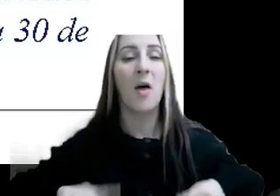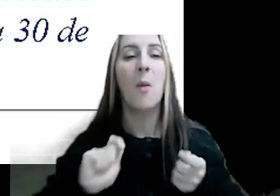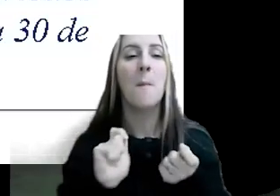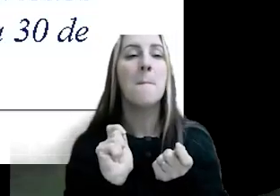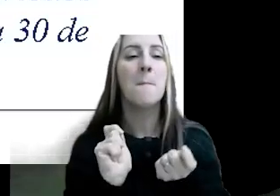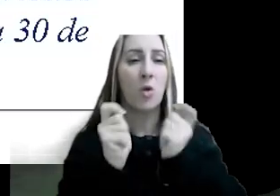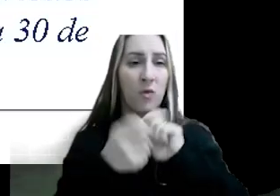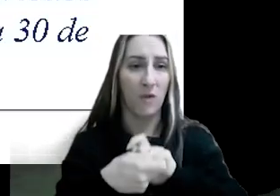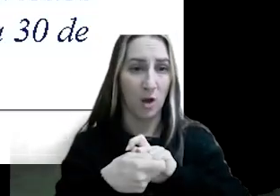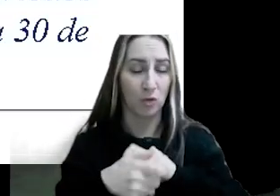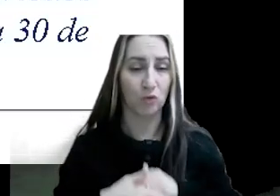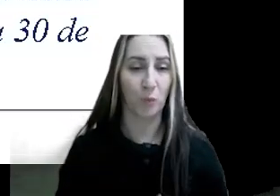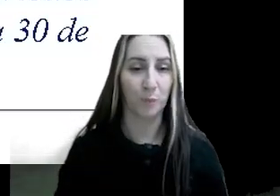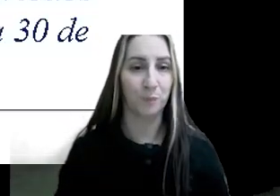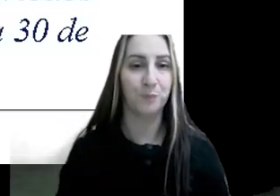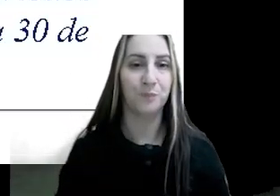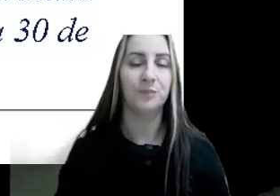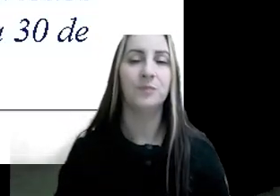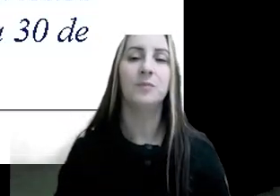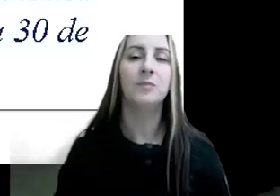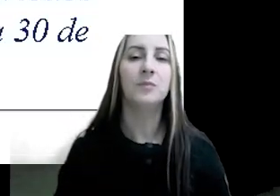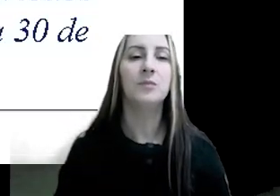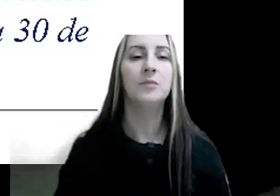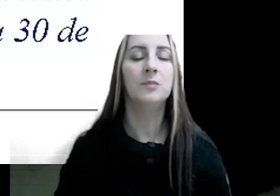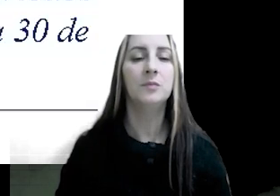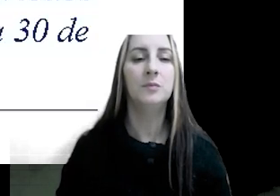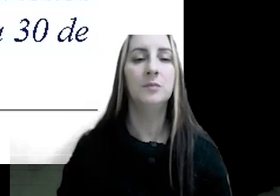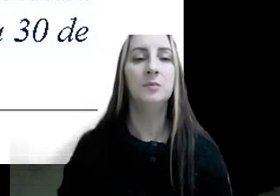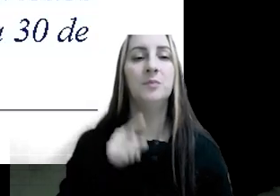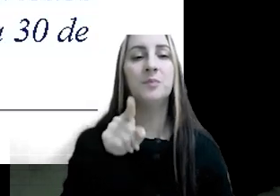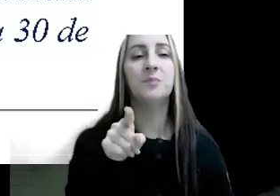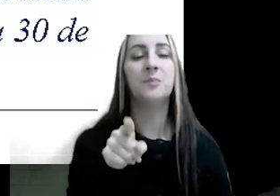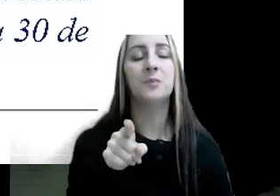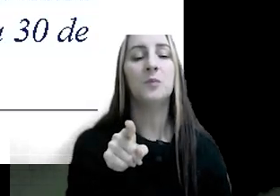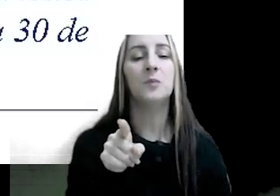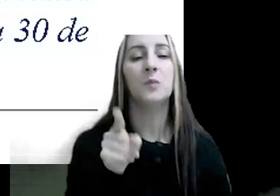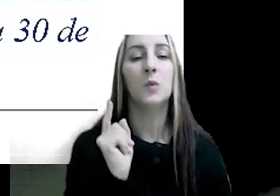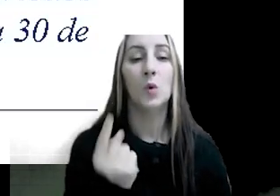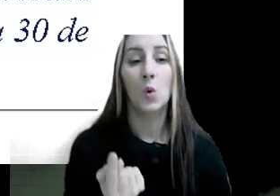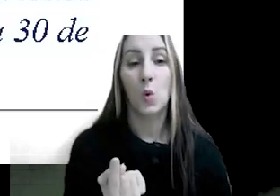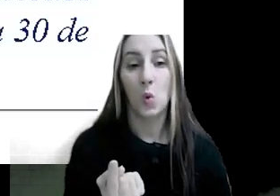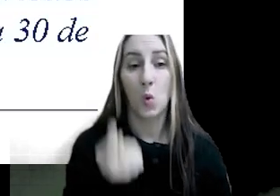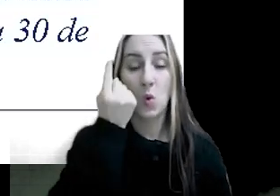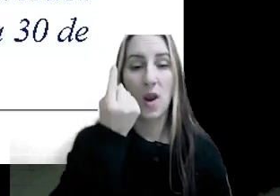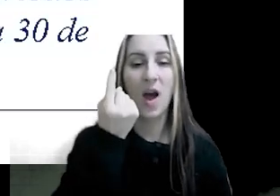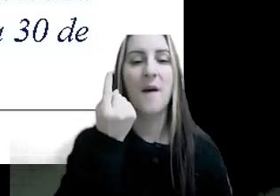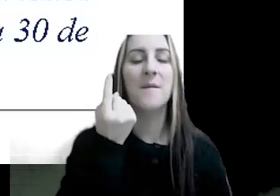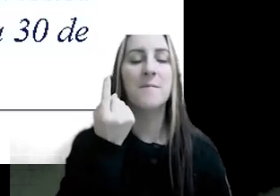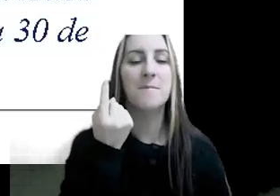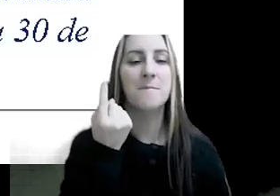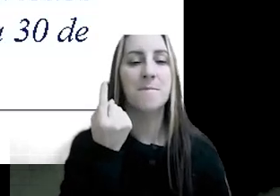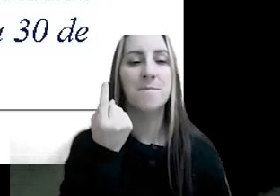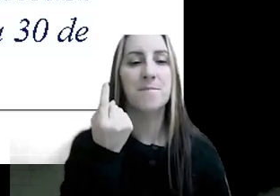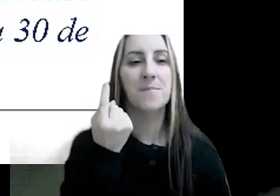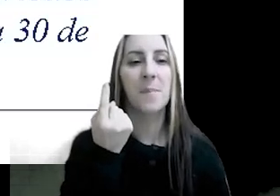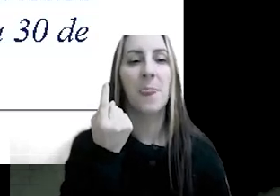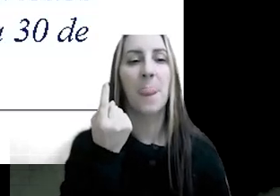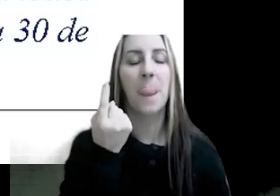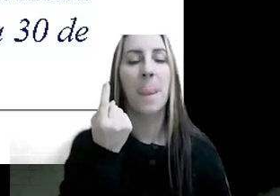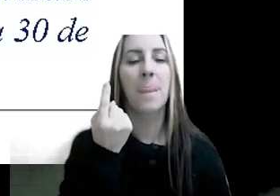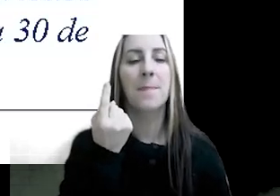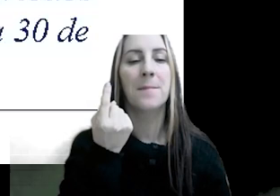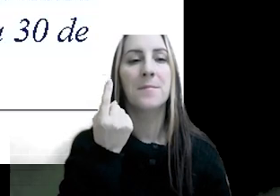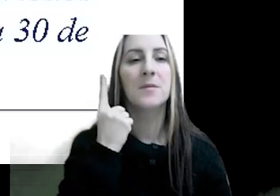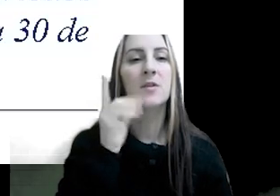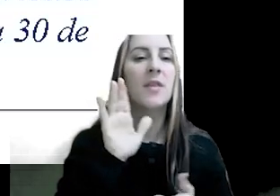modificación es que se considera como una sola unidad de explotación independientemente de